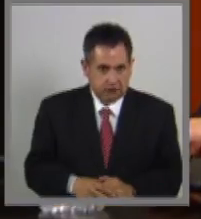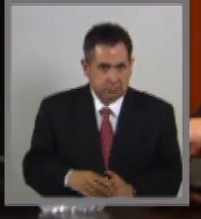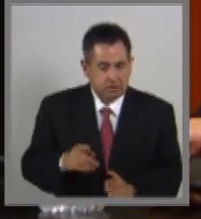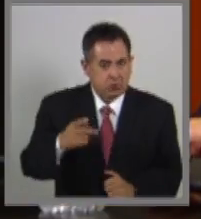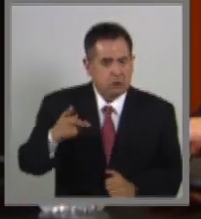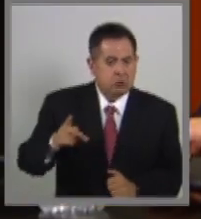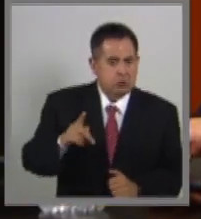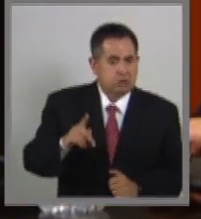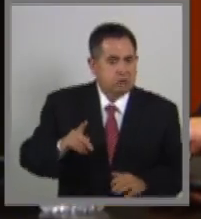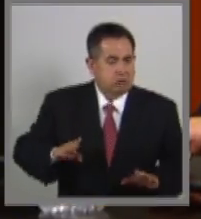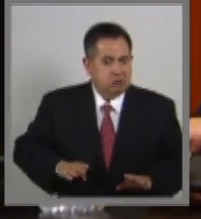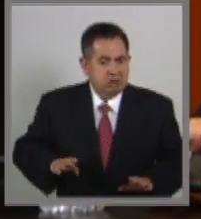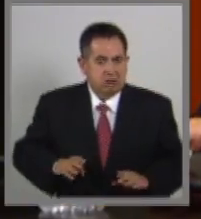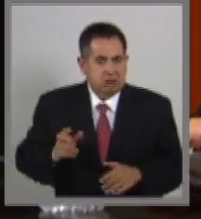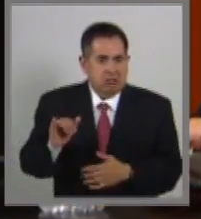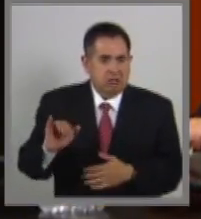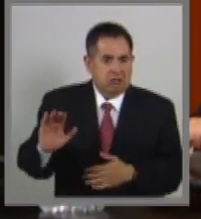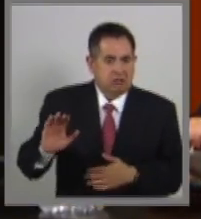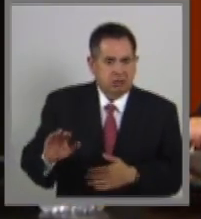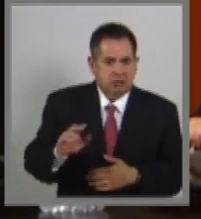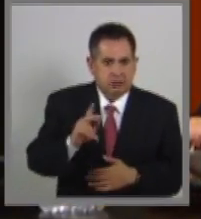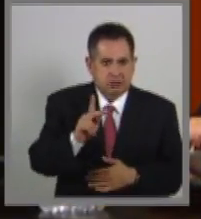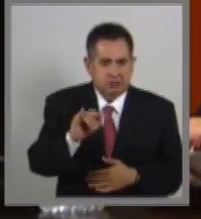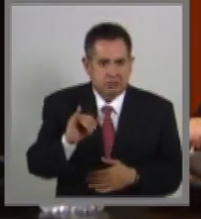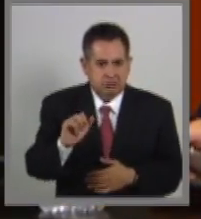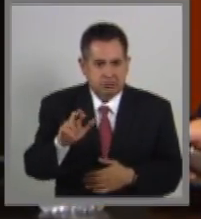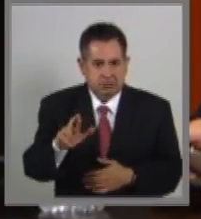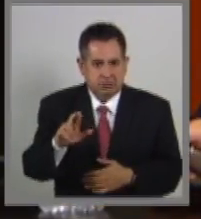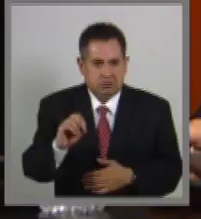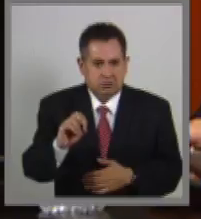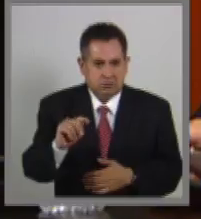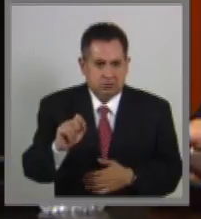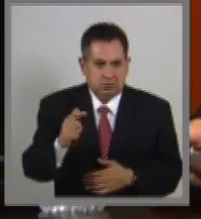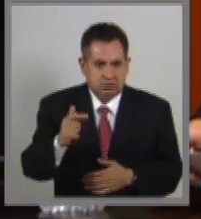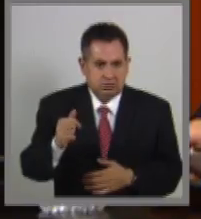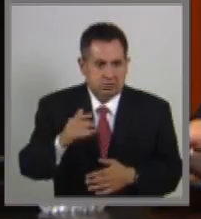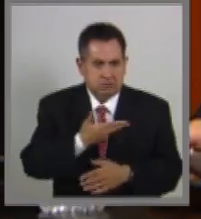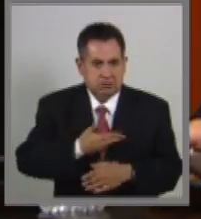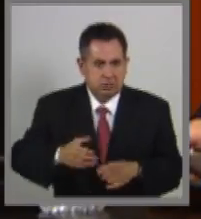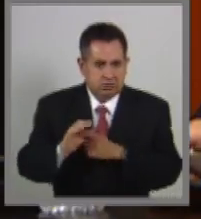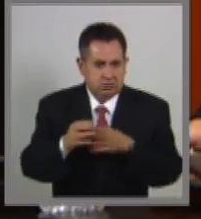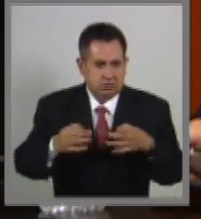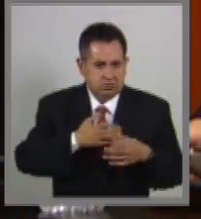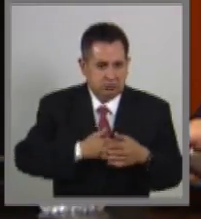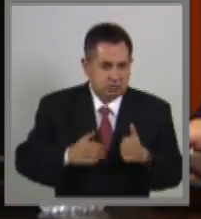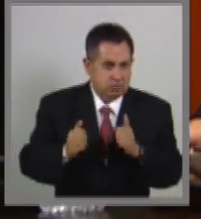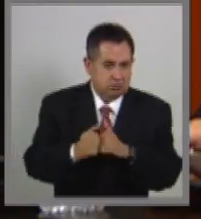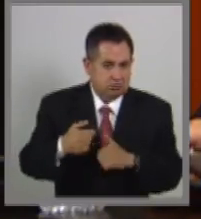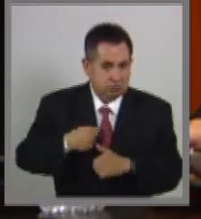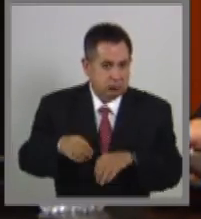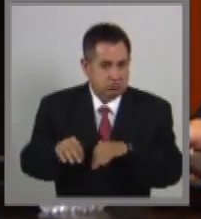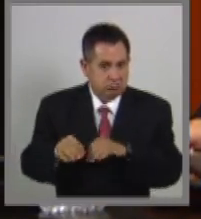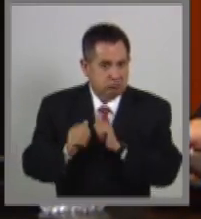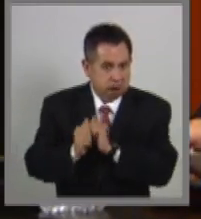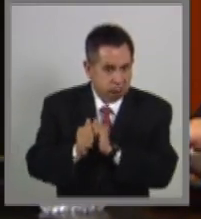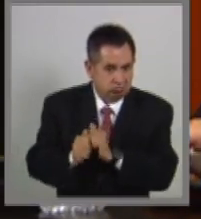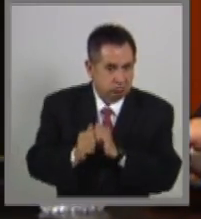actitud que siempre asumió la senadora Pilar Ortega como presidenta de la Comisión de Justicia, con quien estuvimos